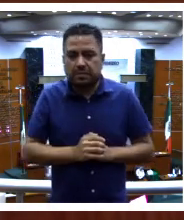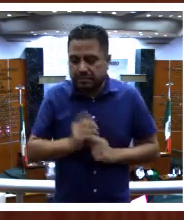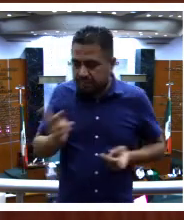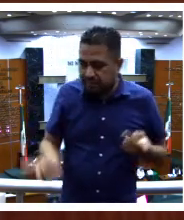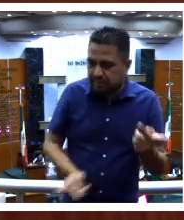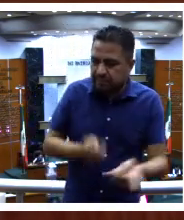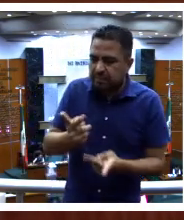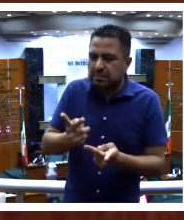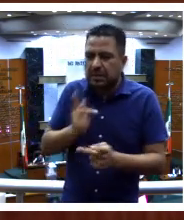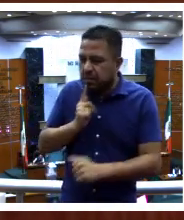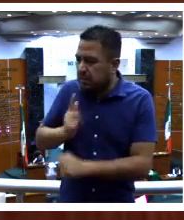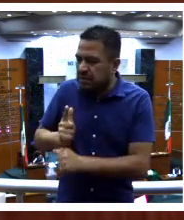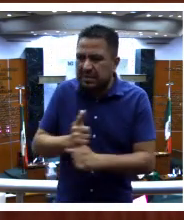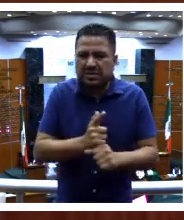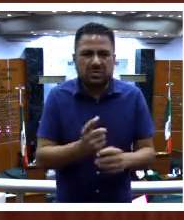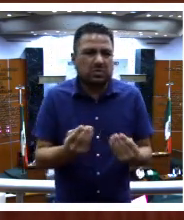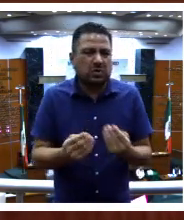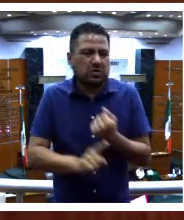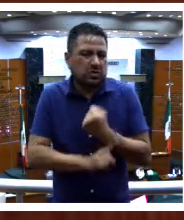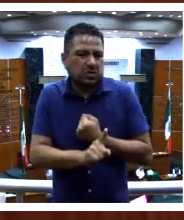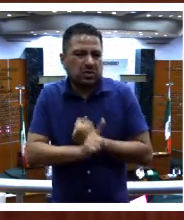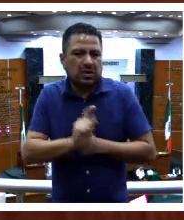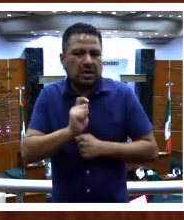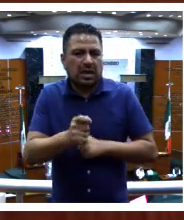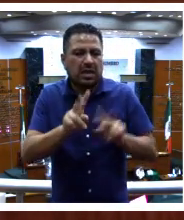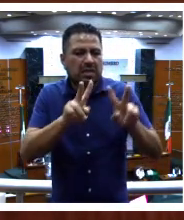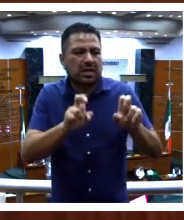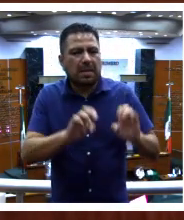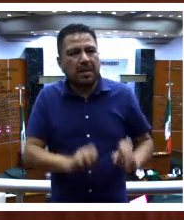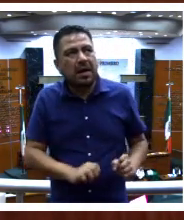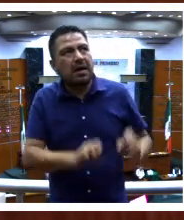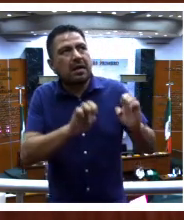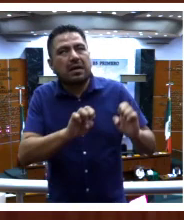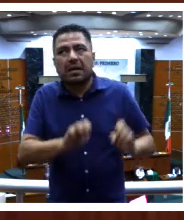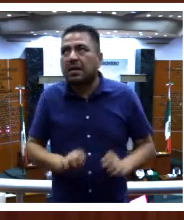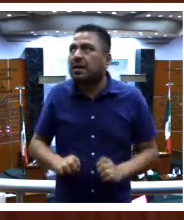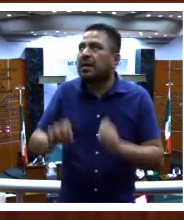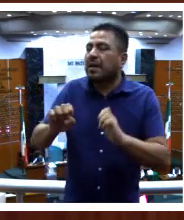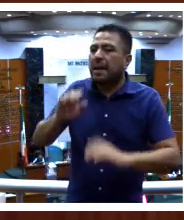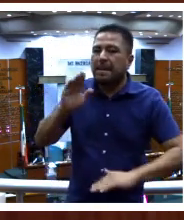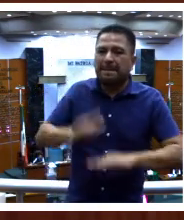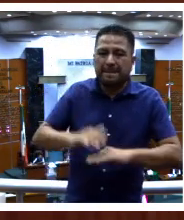consulta detectamos muchas carencias en el tema de infraestructura y